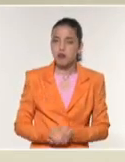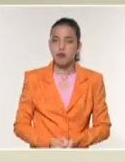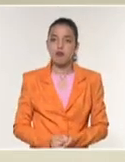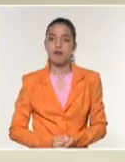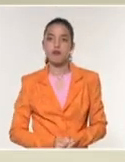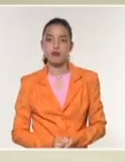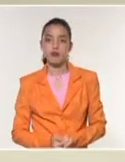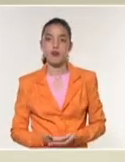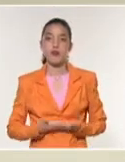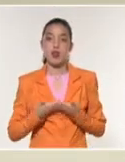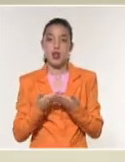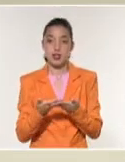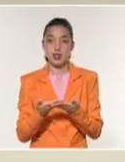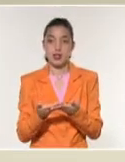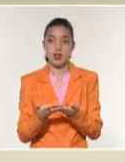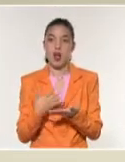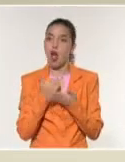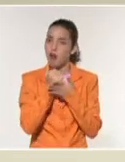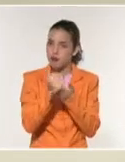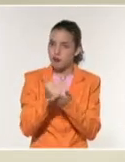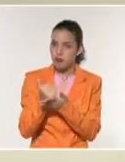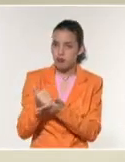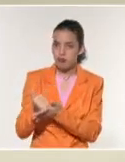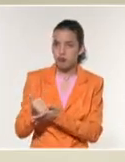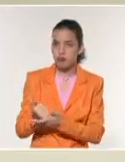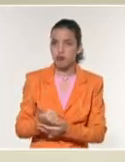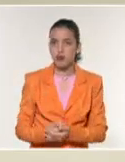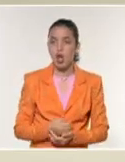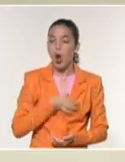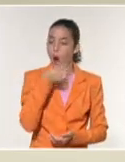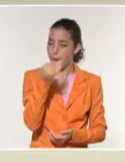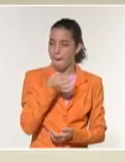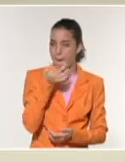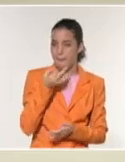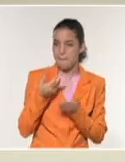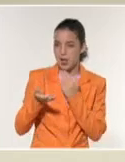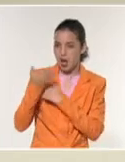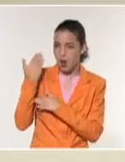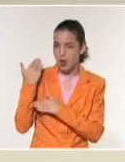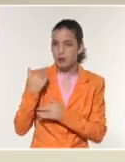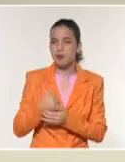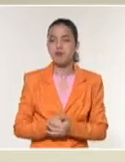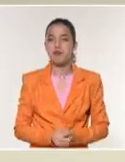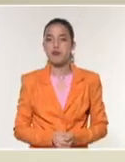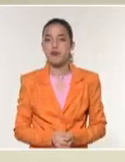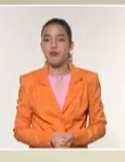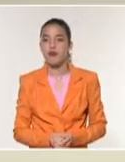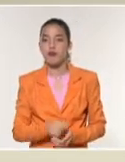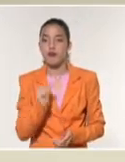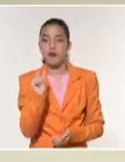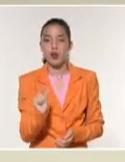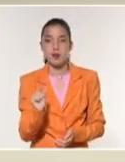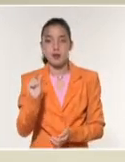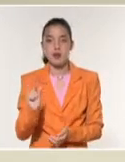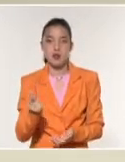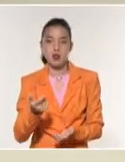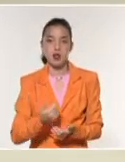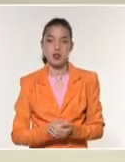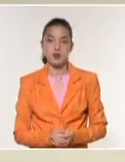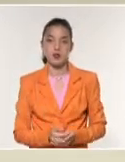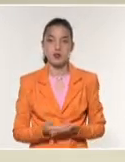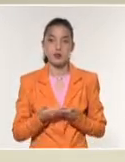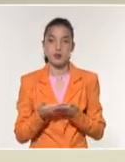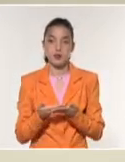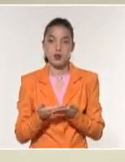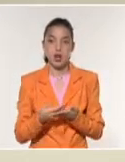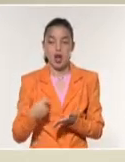beneficios de excarcelación anticipada, como usted hacía referencia, las personas son citadas para comparecer al juez de ejecución,